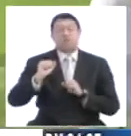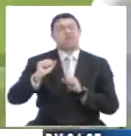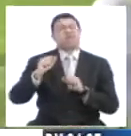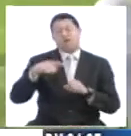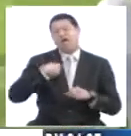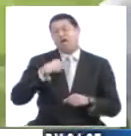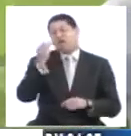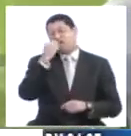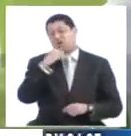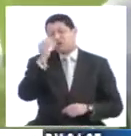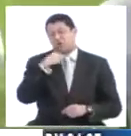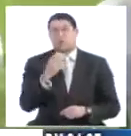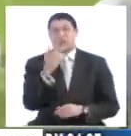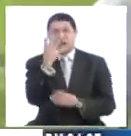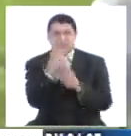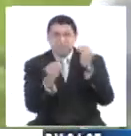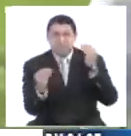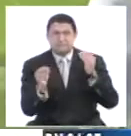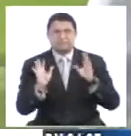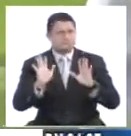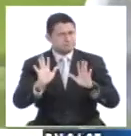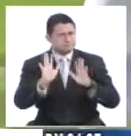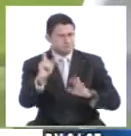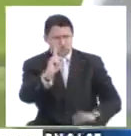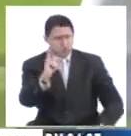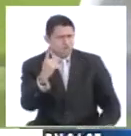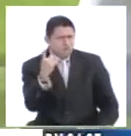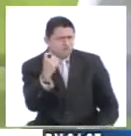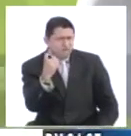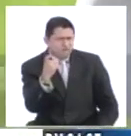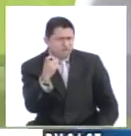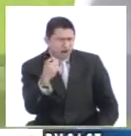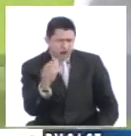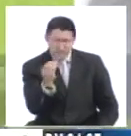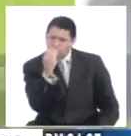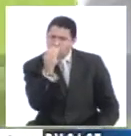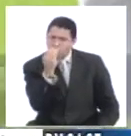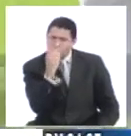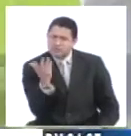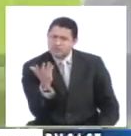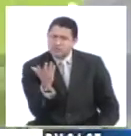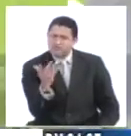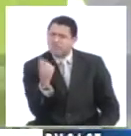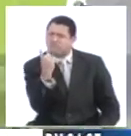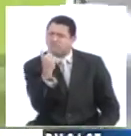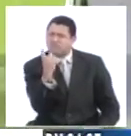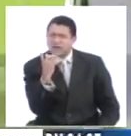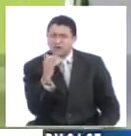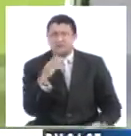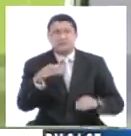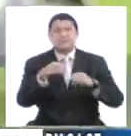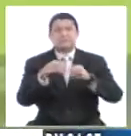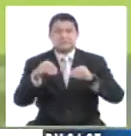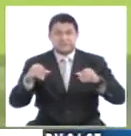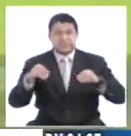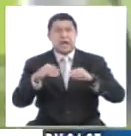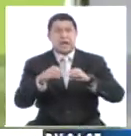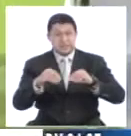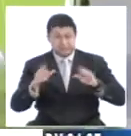excusa como una válvula de escape que no debería faltar entonces en nuestra en nuestra dieta carbohidratos